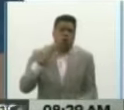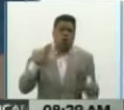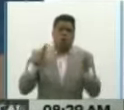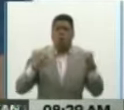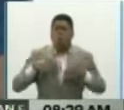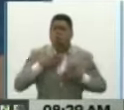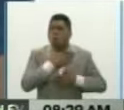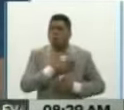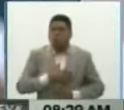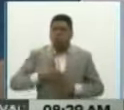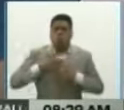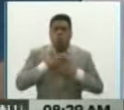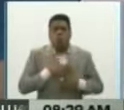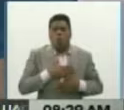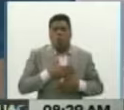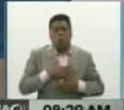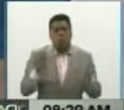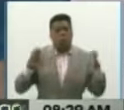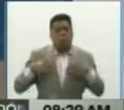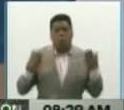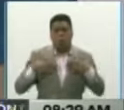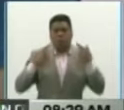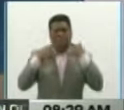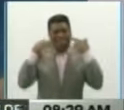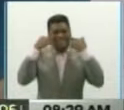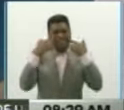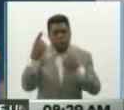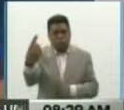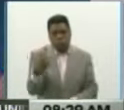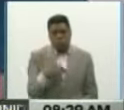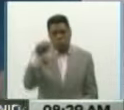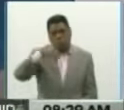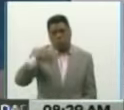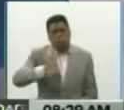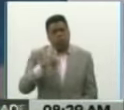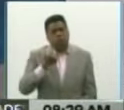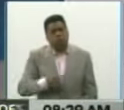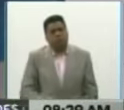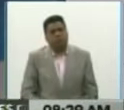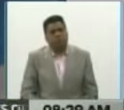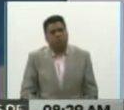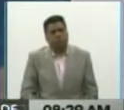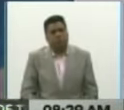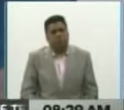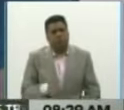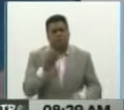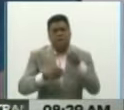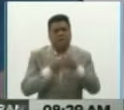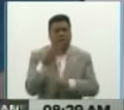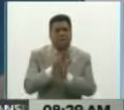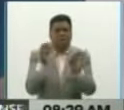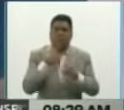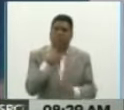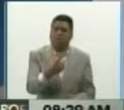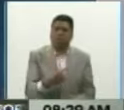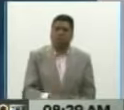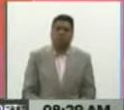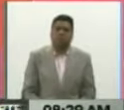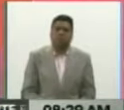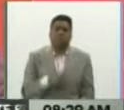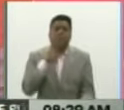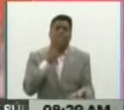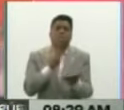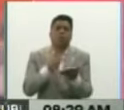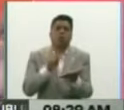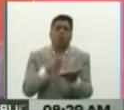cómodos y felices y contentos como el señor Lorenzo Mendoza lo dice, pues realmente nosotros no tuviéramos que accionar ni hacer ningún tipo de denuncia. ¿Qué propuestas trae? Ya tenemos